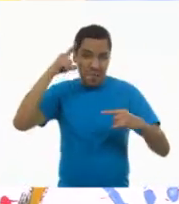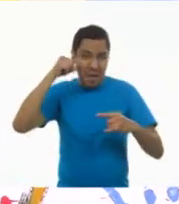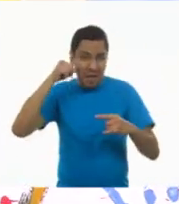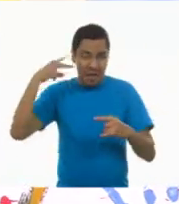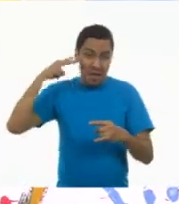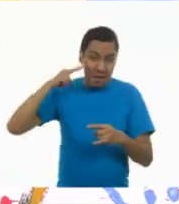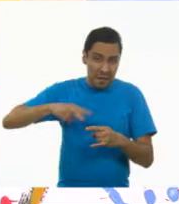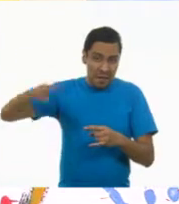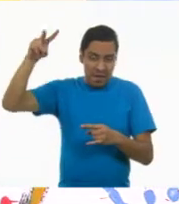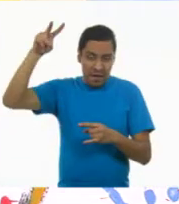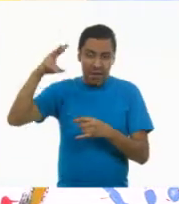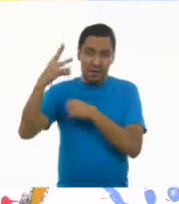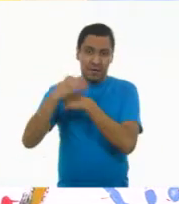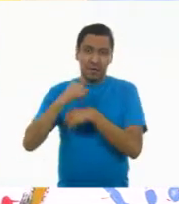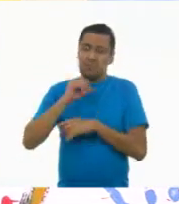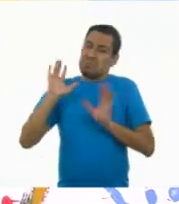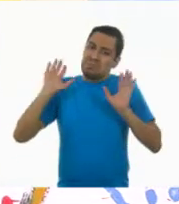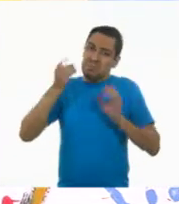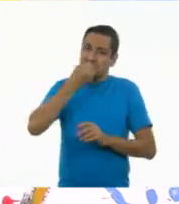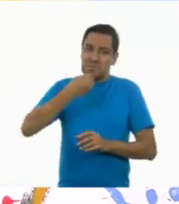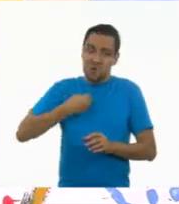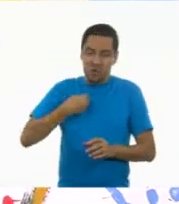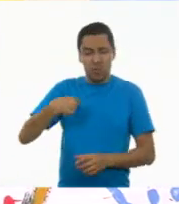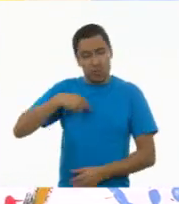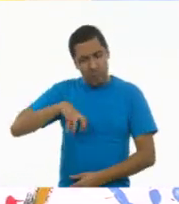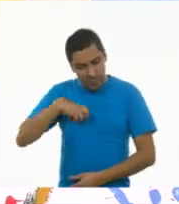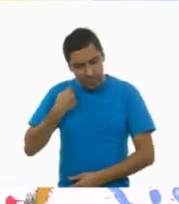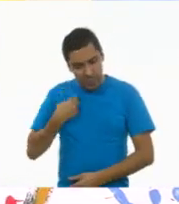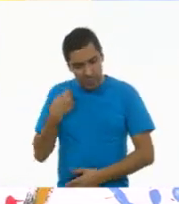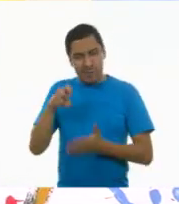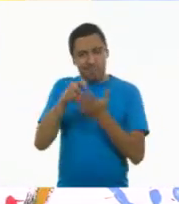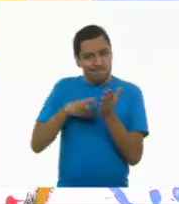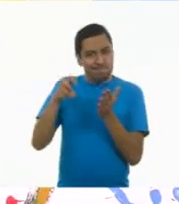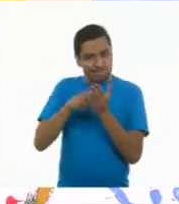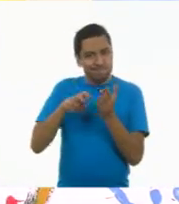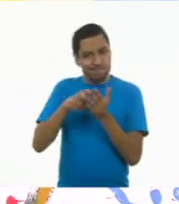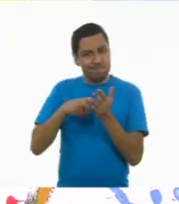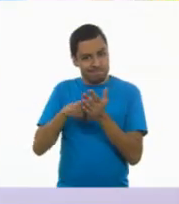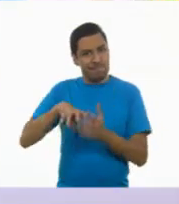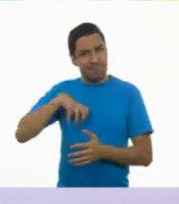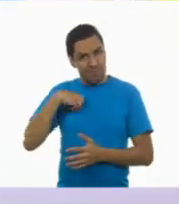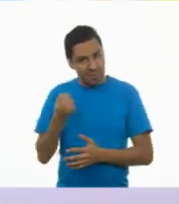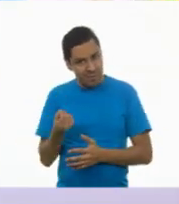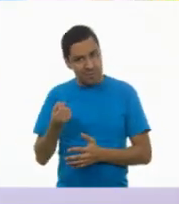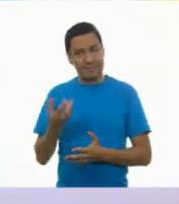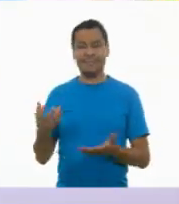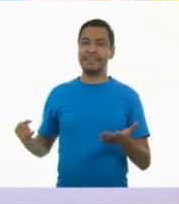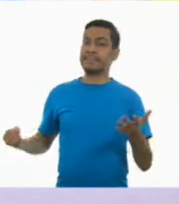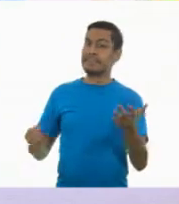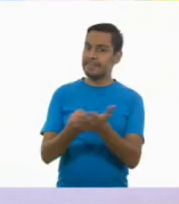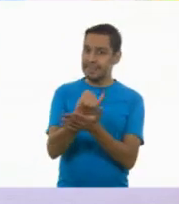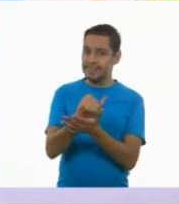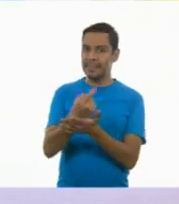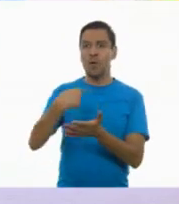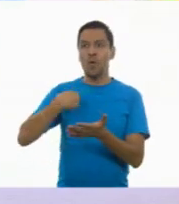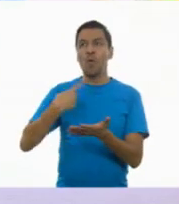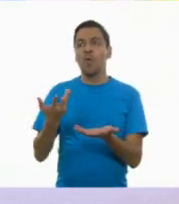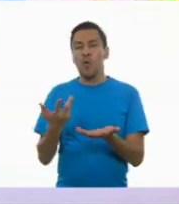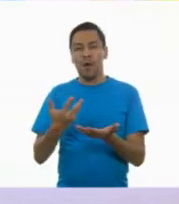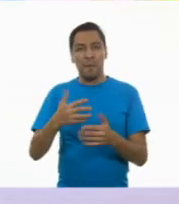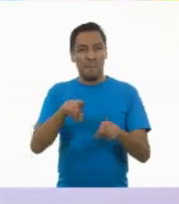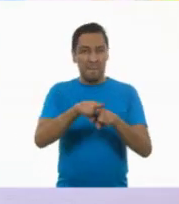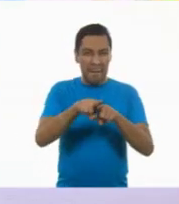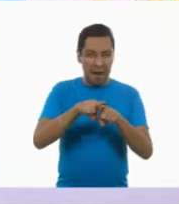me esforzaría más para mejorar mi desempeño en la escuela y tomaría también la elección de pedirles ayuda a mis